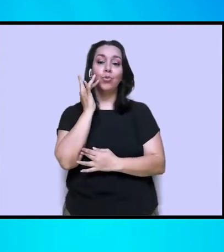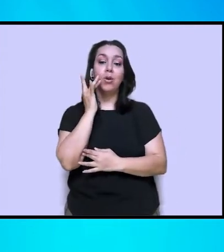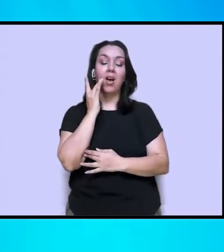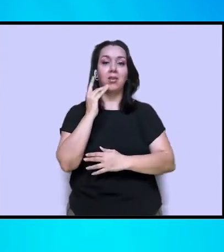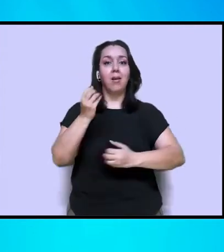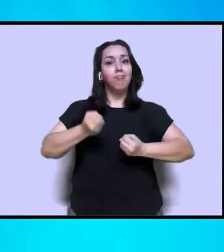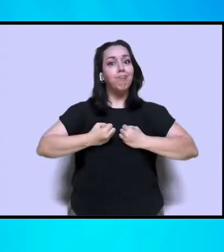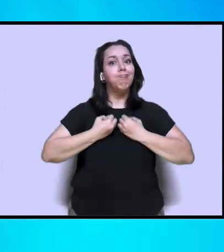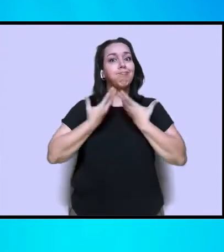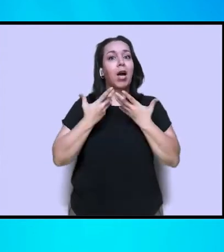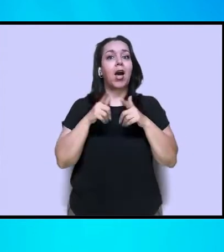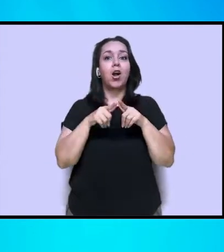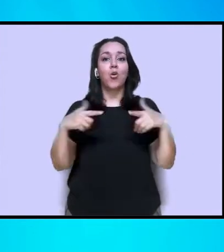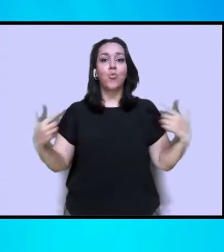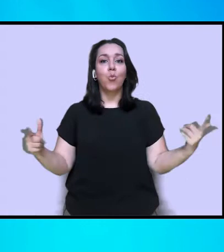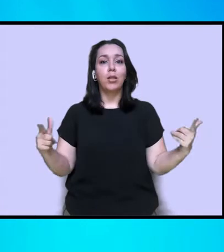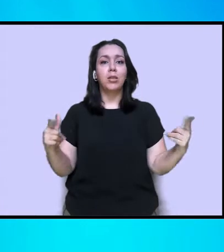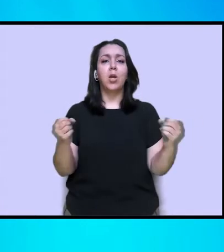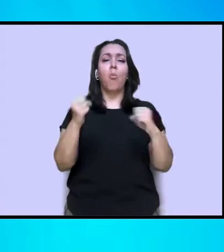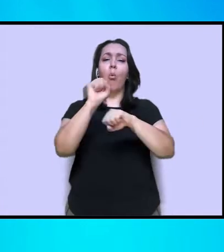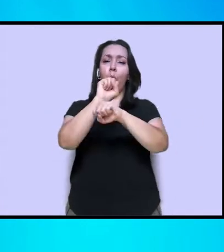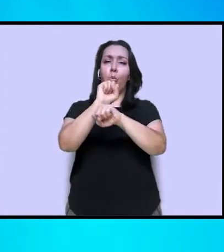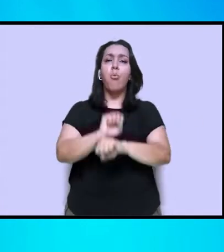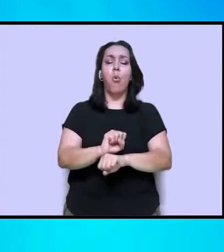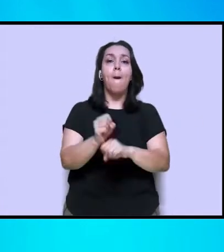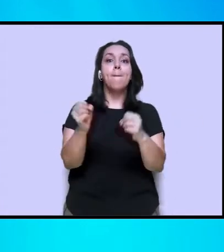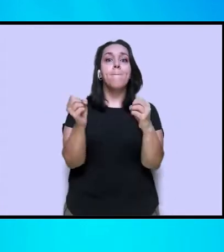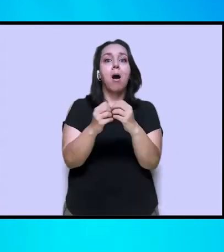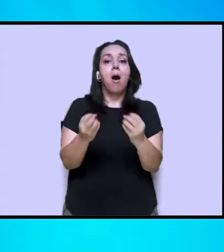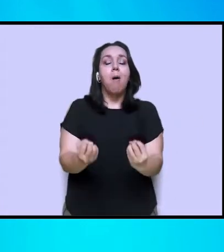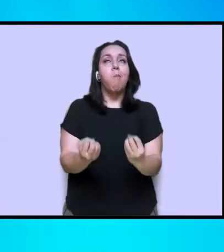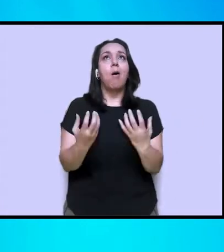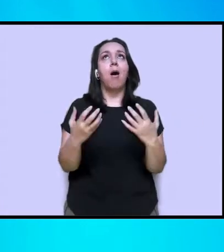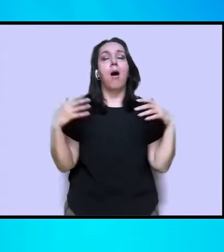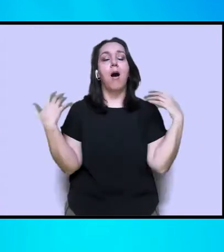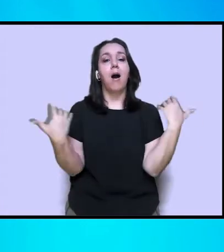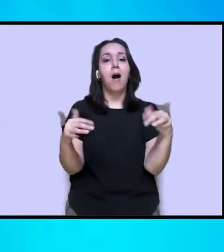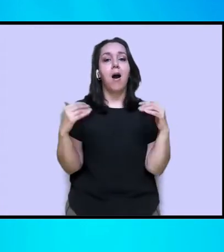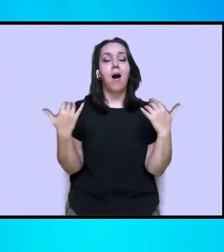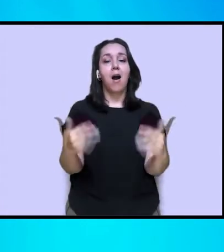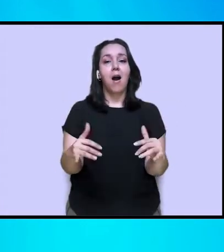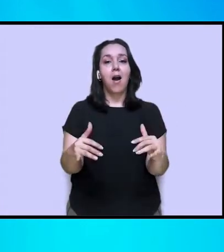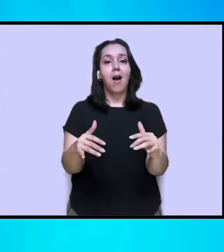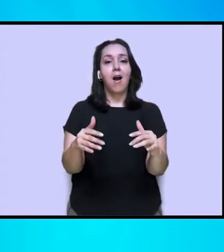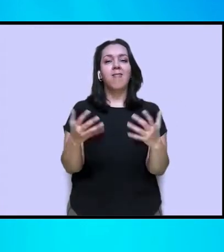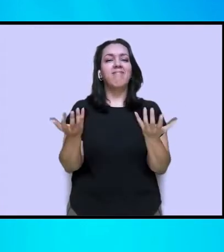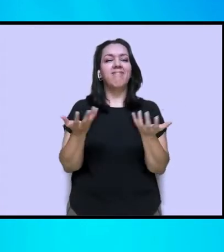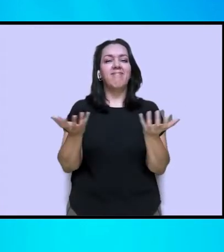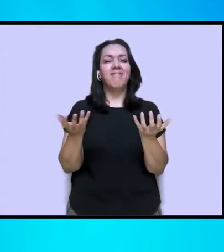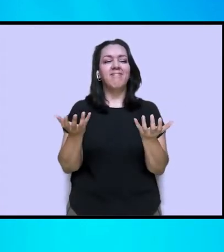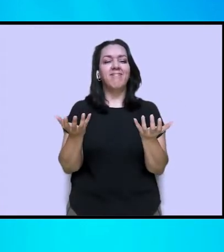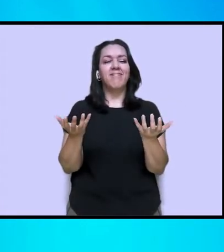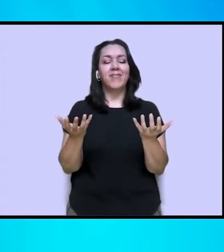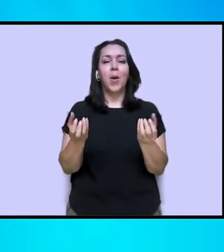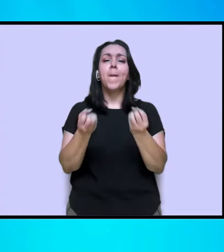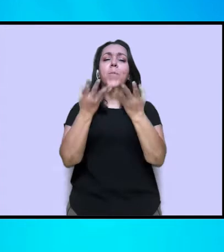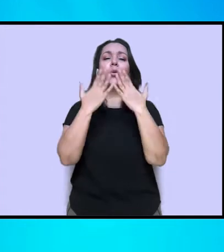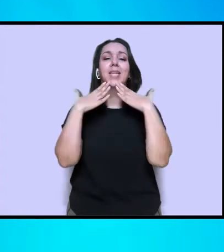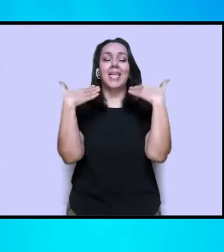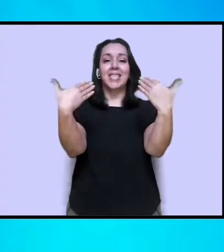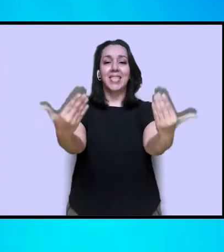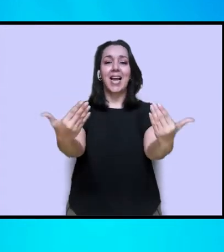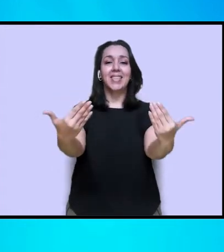expresiones lingüísticas, folclore, pero la mayor riqueza que nos comparten día a día sigue siendo humana.